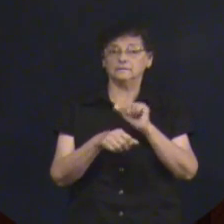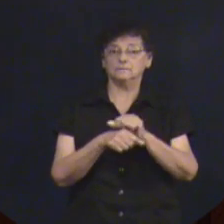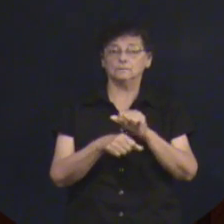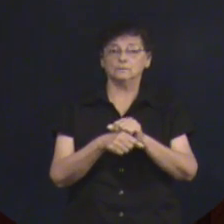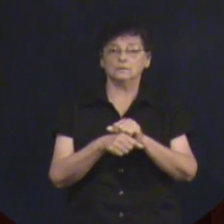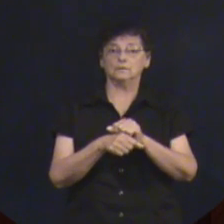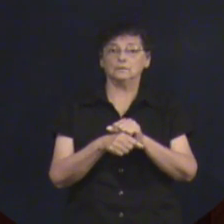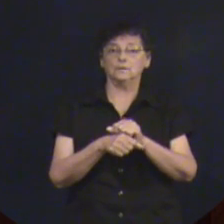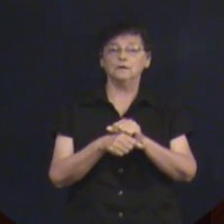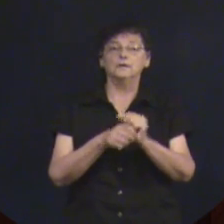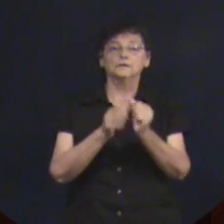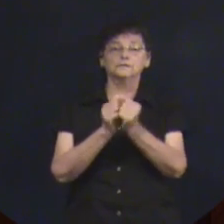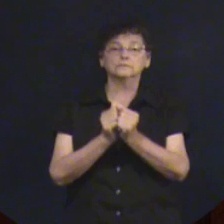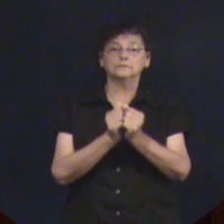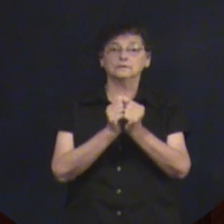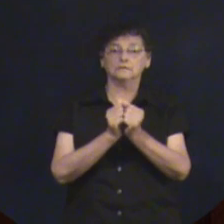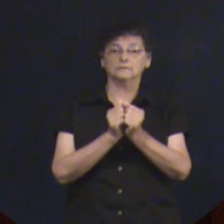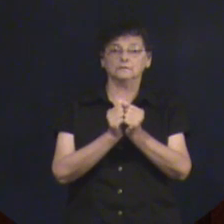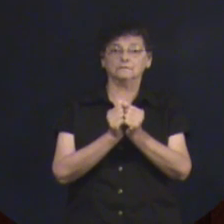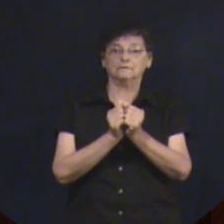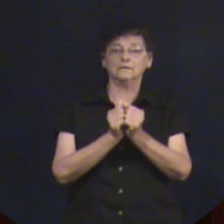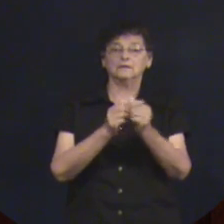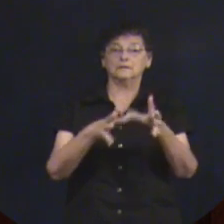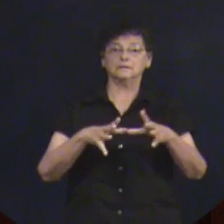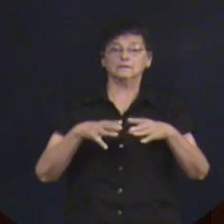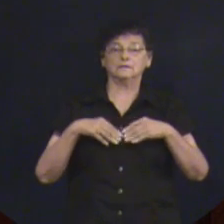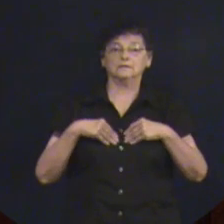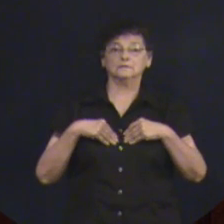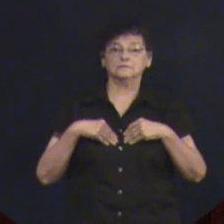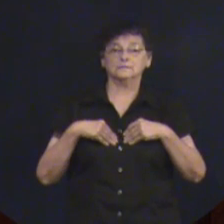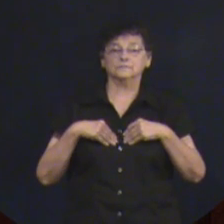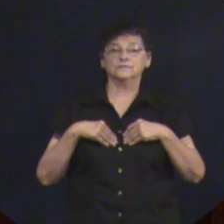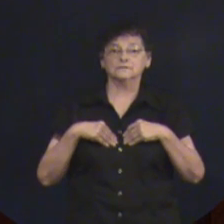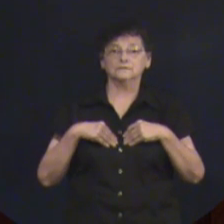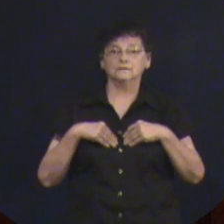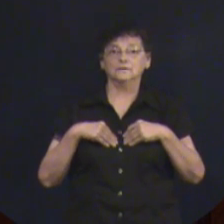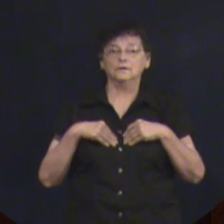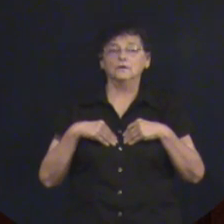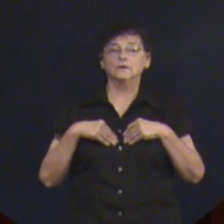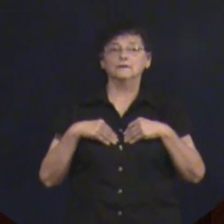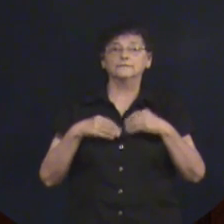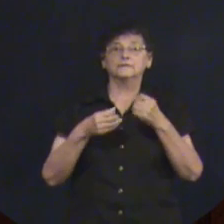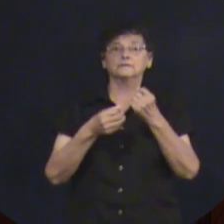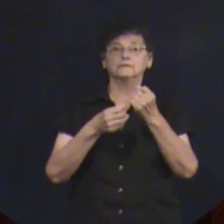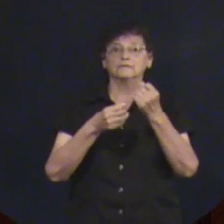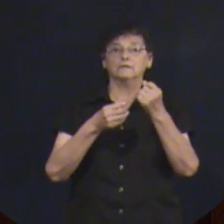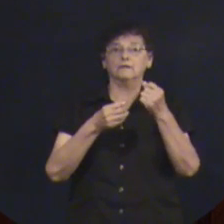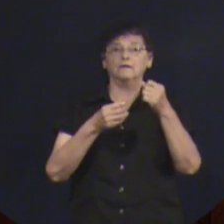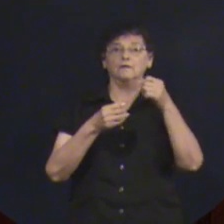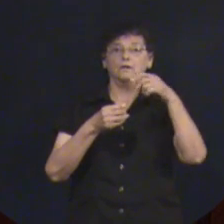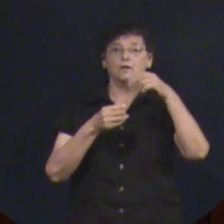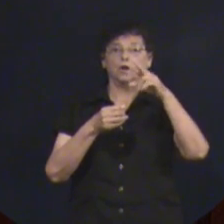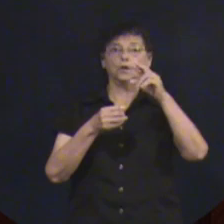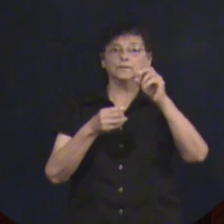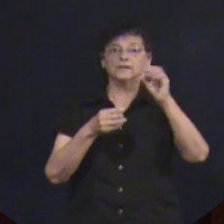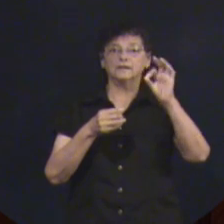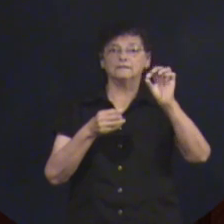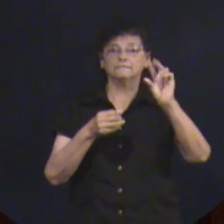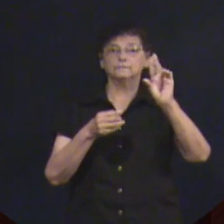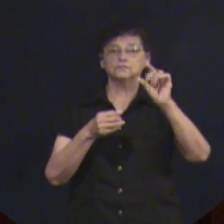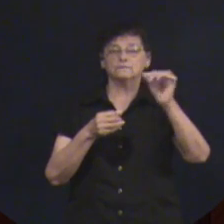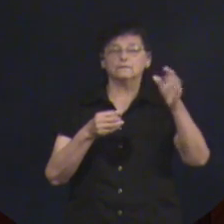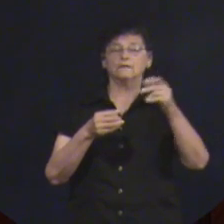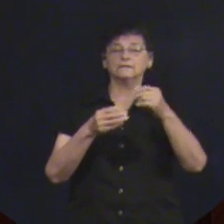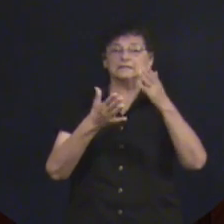trabajen conjuntamente en recibir a los refugiados y en el cese de la